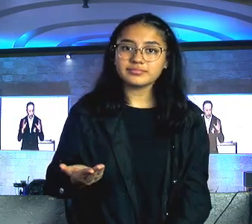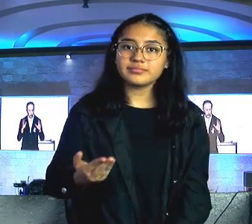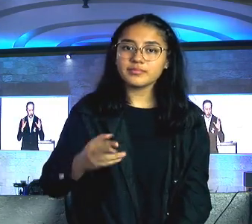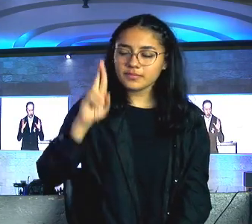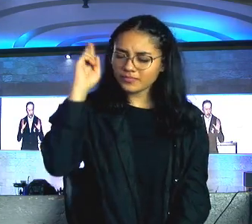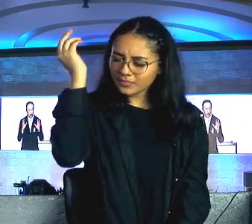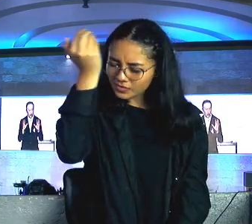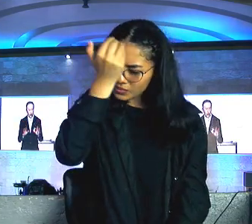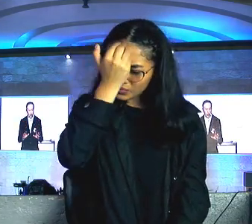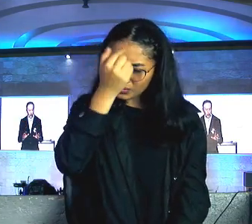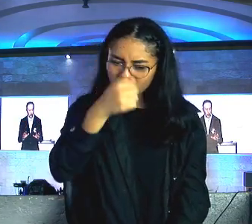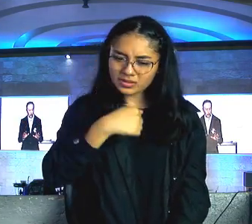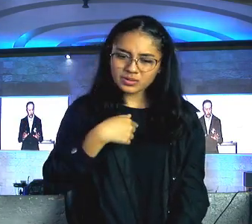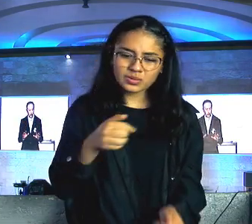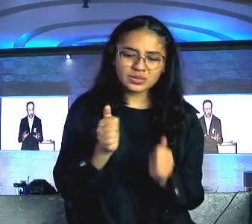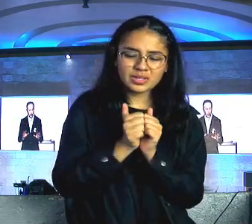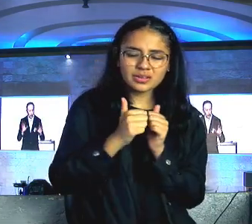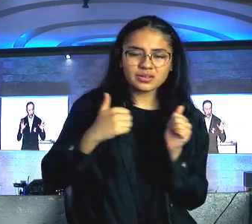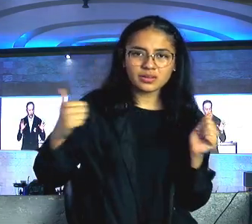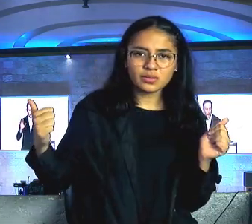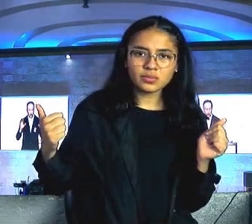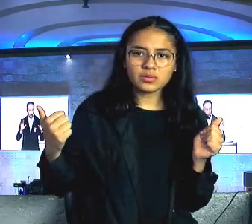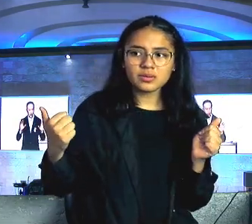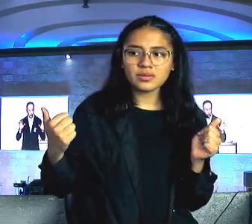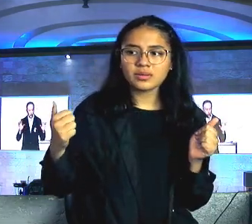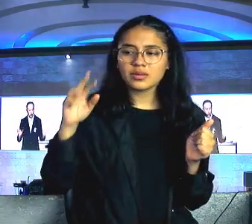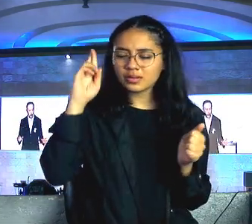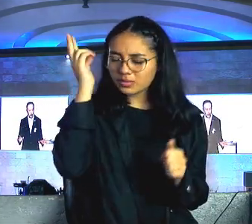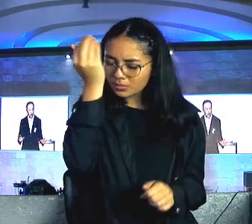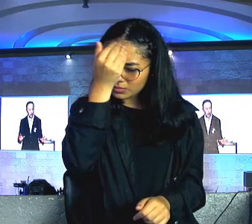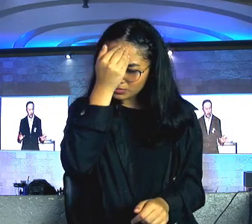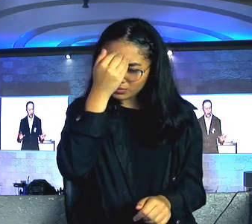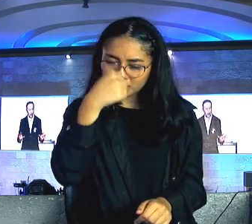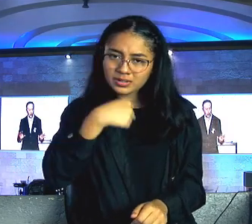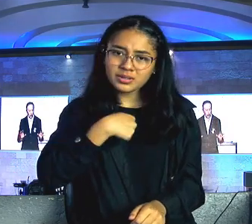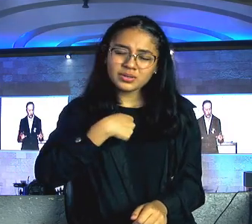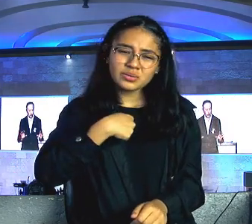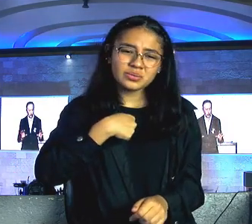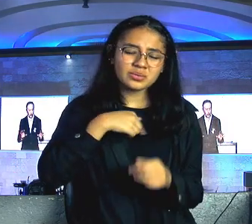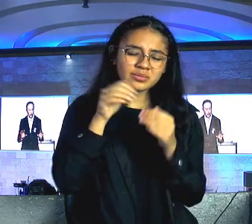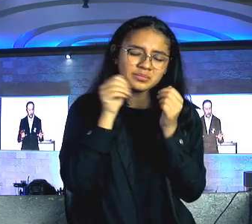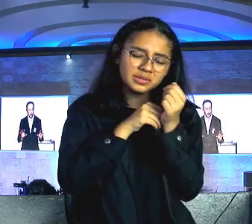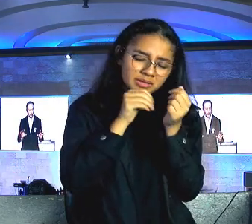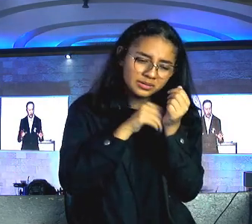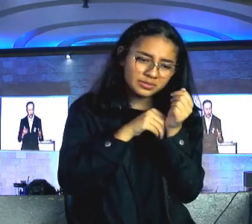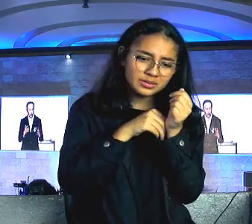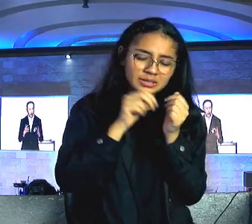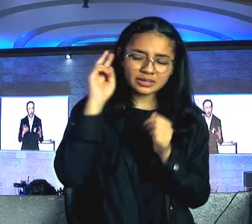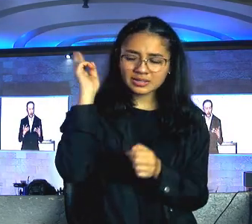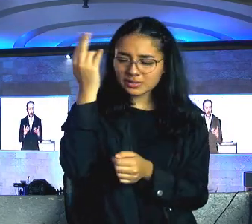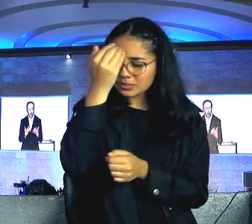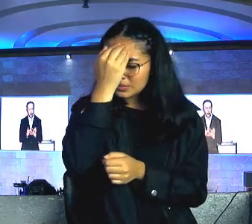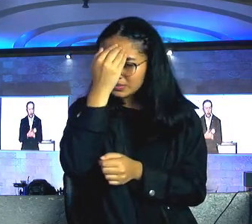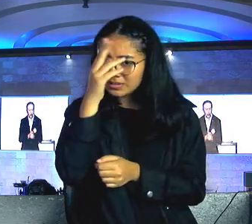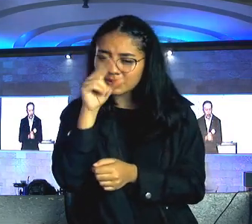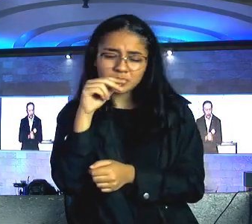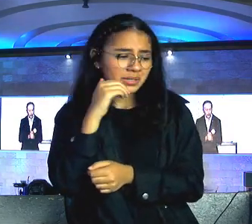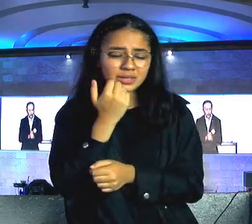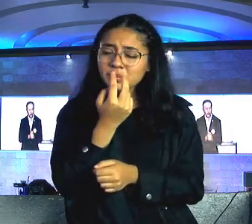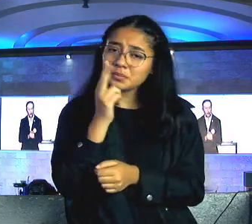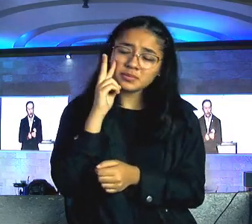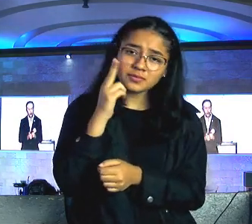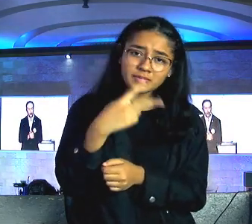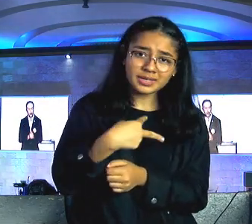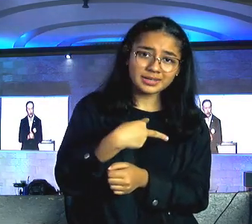Reconozco que he estado lejos. Reconozco que me he escondido. Reconozco que no he querido que me veas.